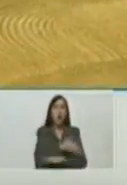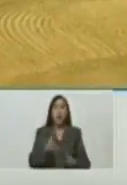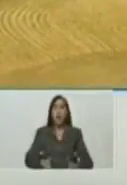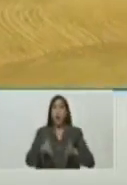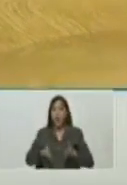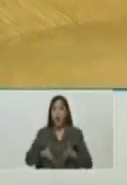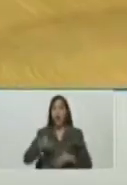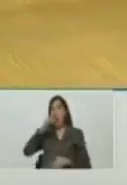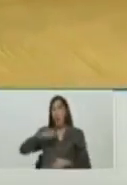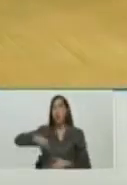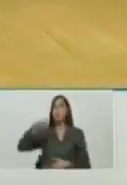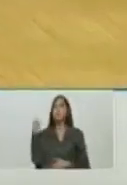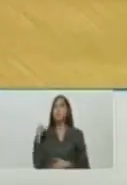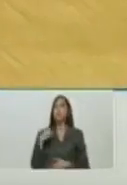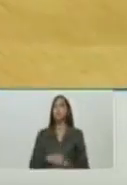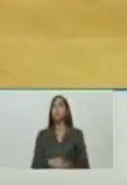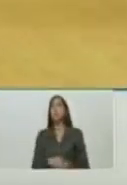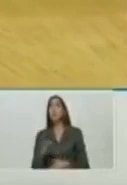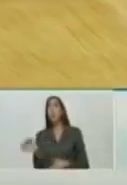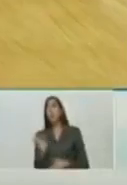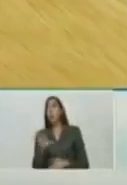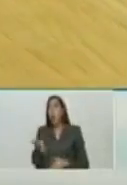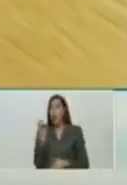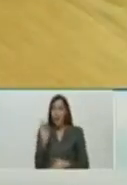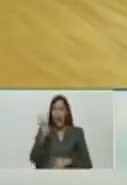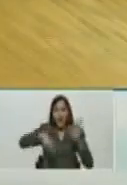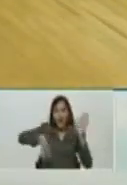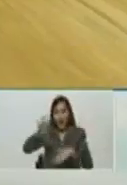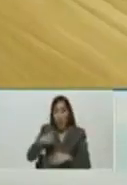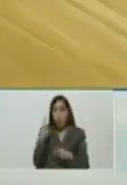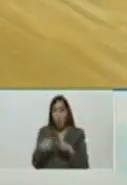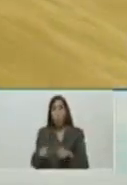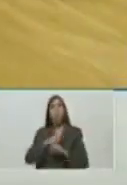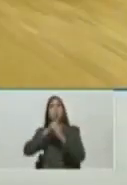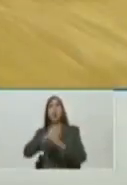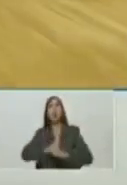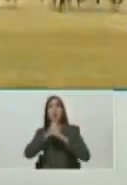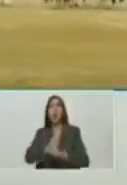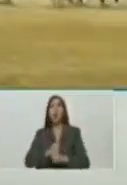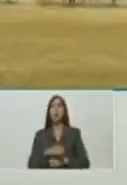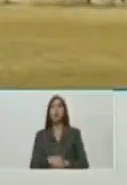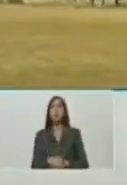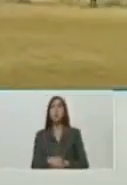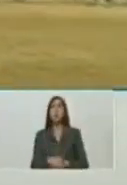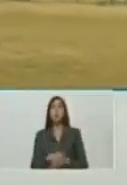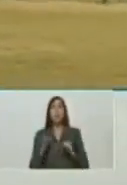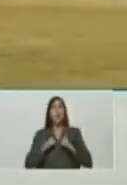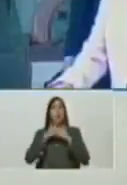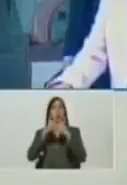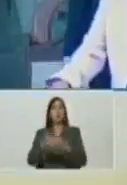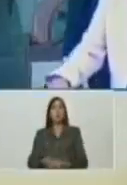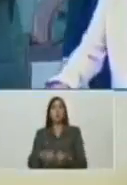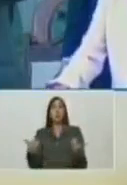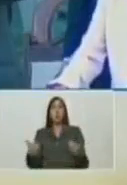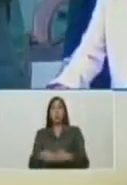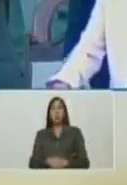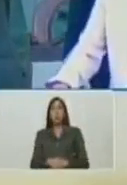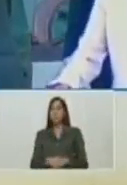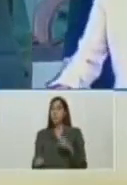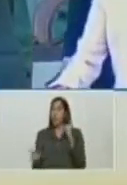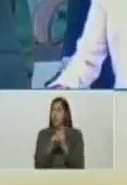el año pasado. O el número 14, Valracio. Y resulta que arrancó la carrera y allí